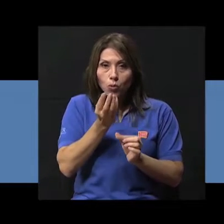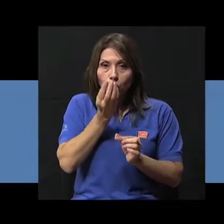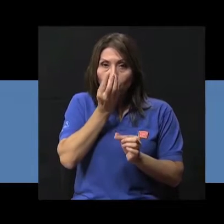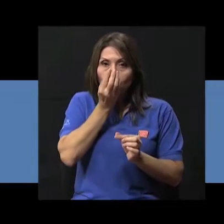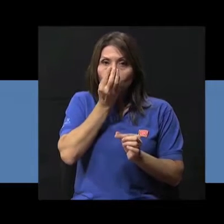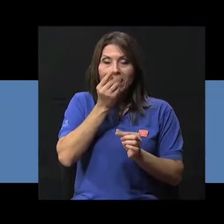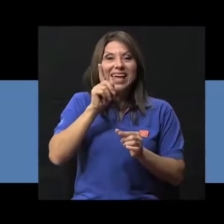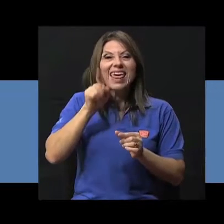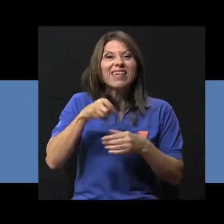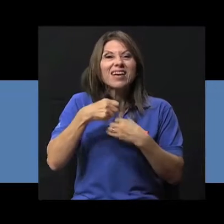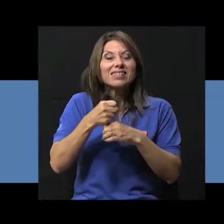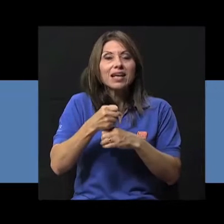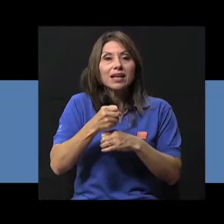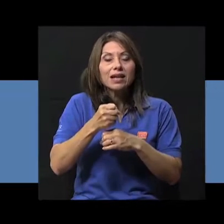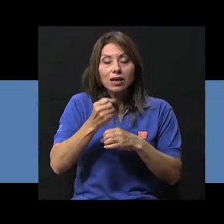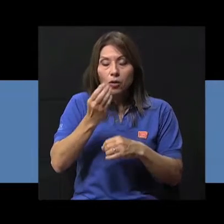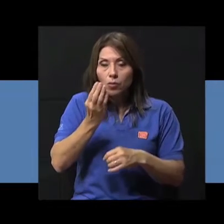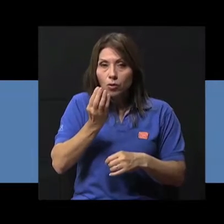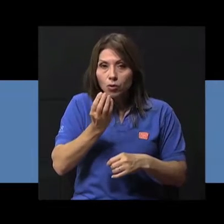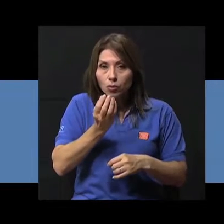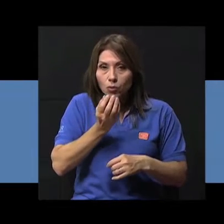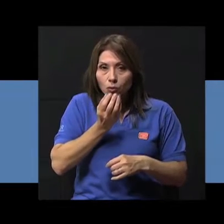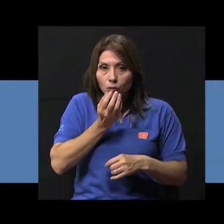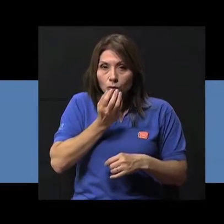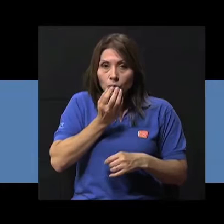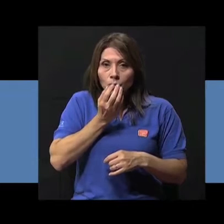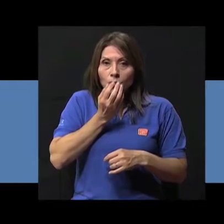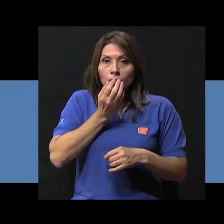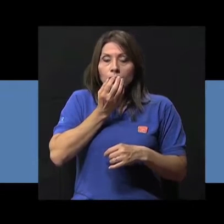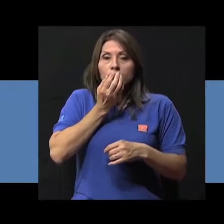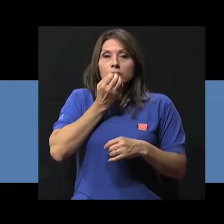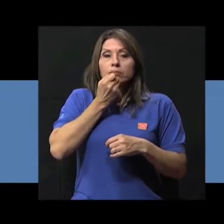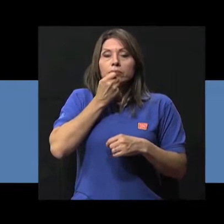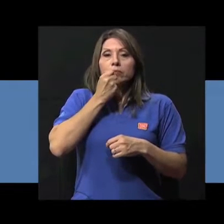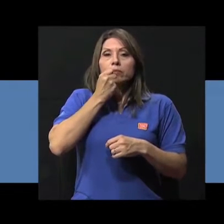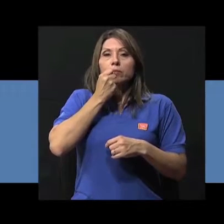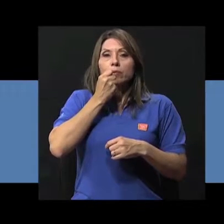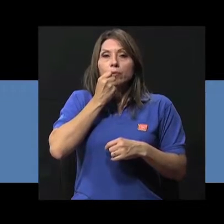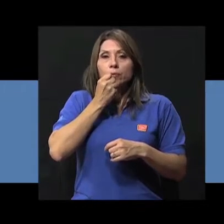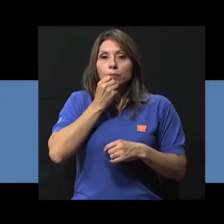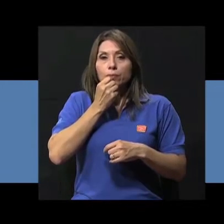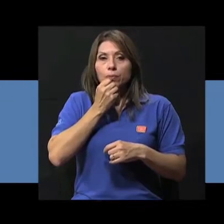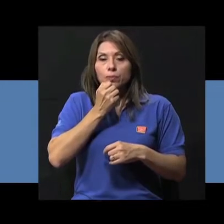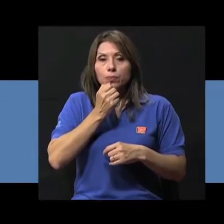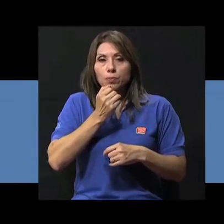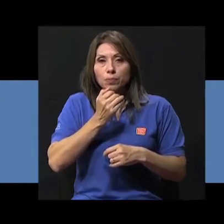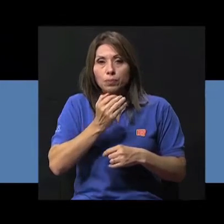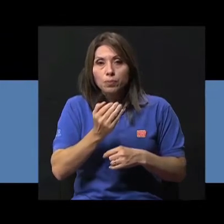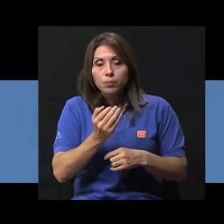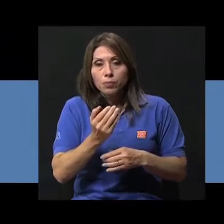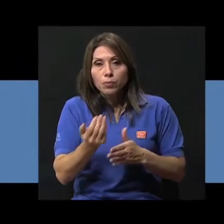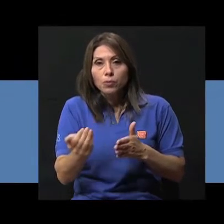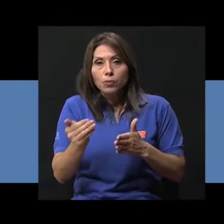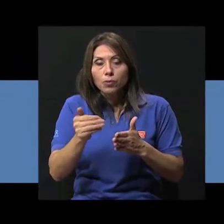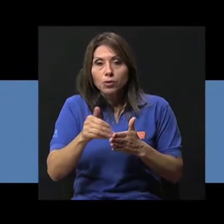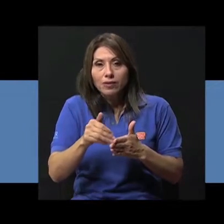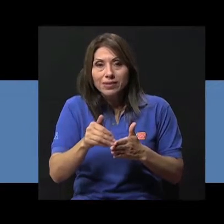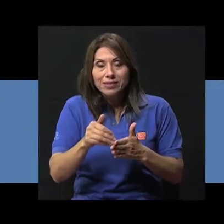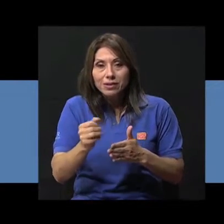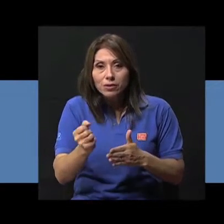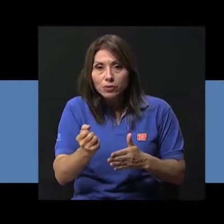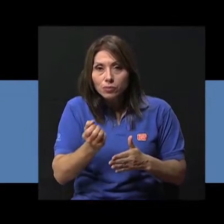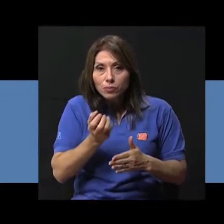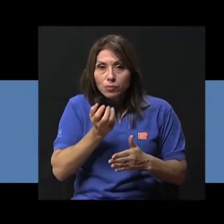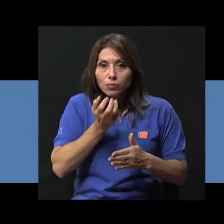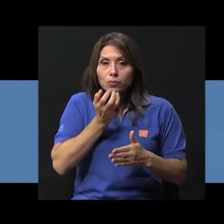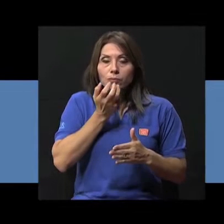hacer es inhalar grande, llenar grande los pulmones de aire, botar todo ese aire y cuando va a tomar aire nuevamente